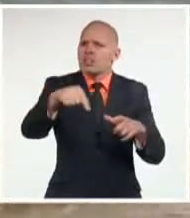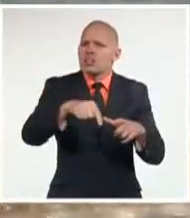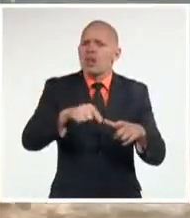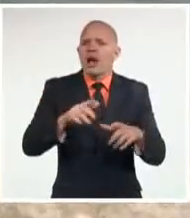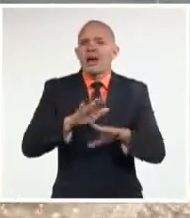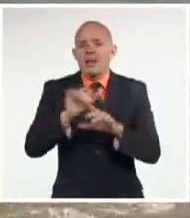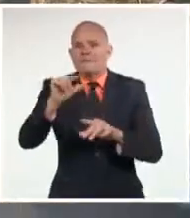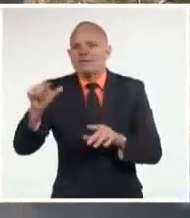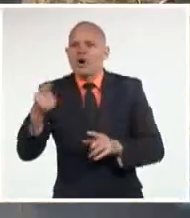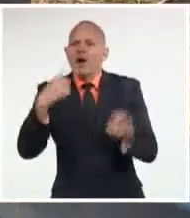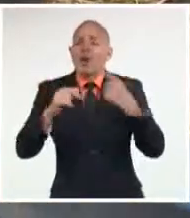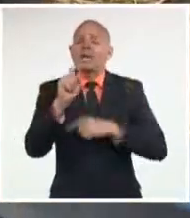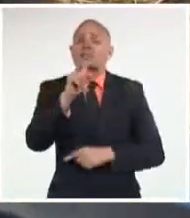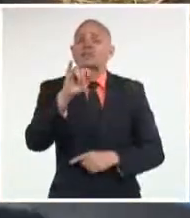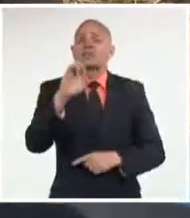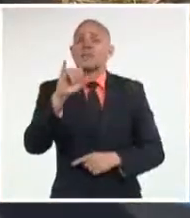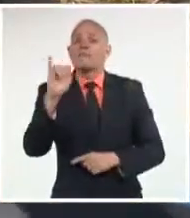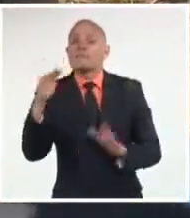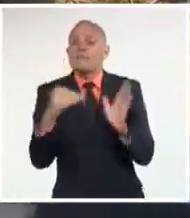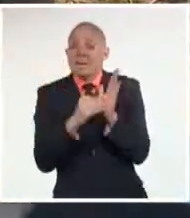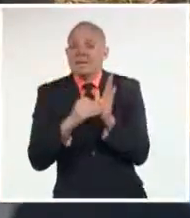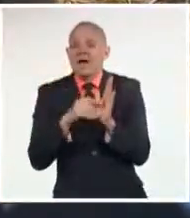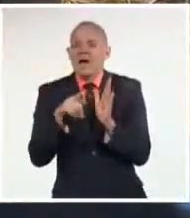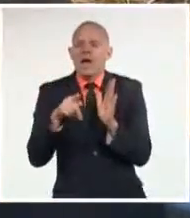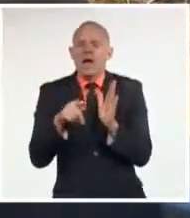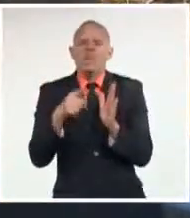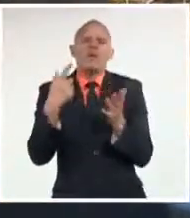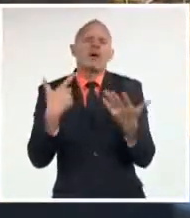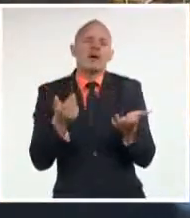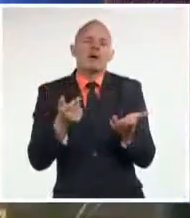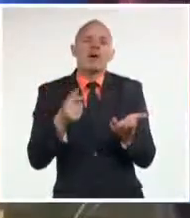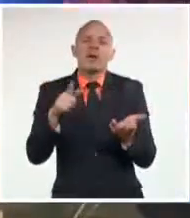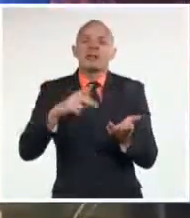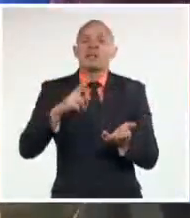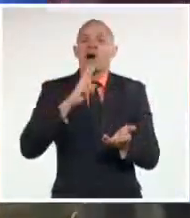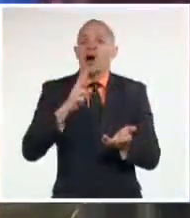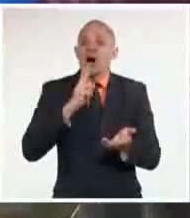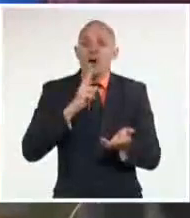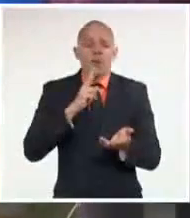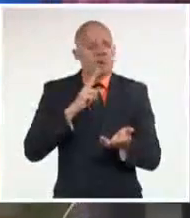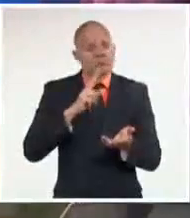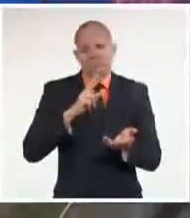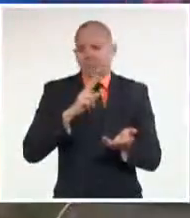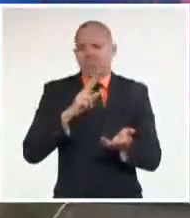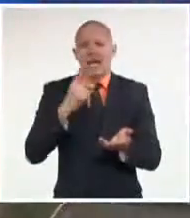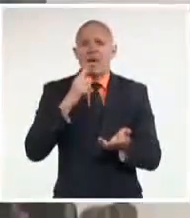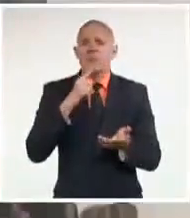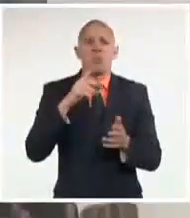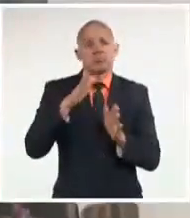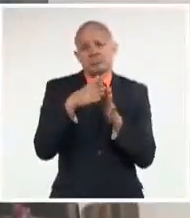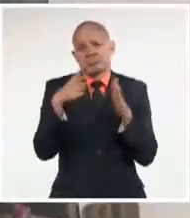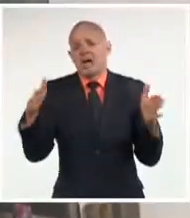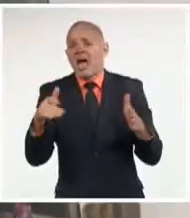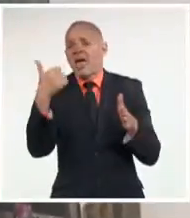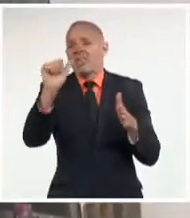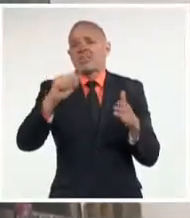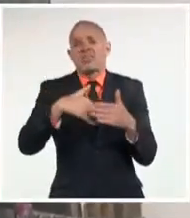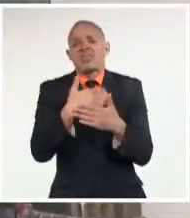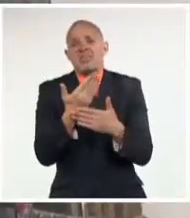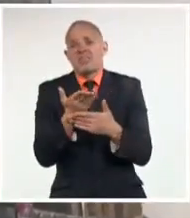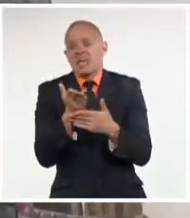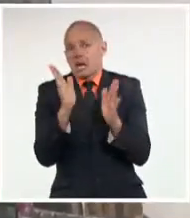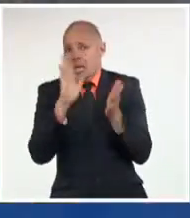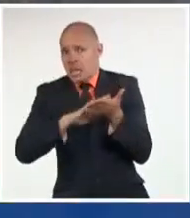106.000 habitantes lidian con ciclos que oscilan entre los 10 y los 40 días. A ese panorama se suma ahora los daños a la